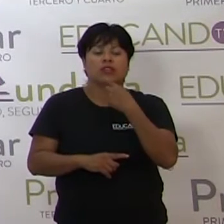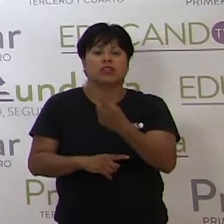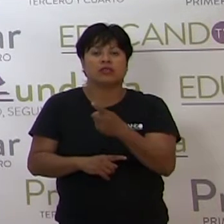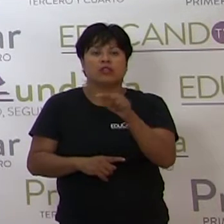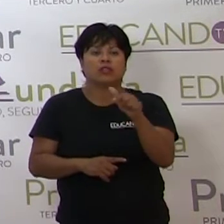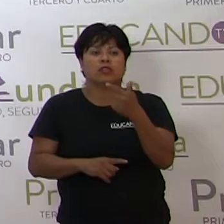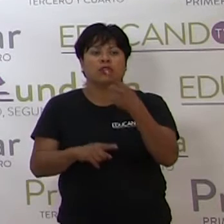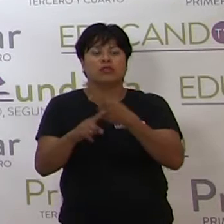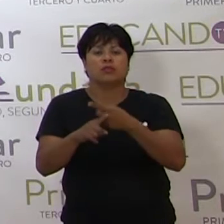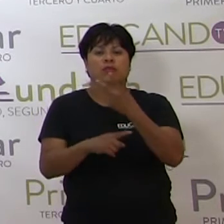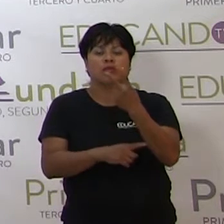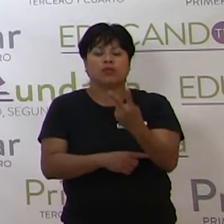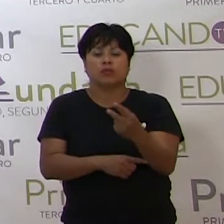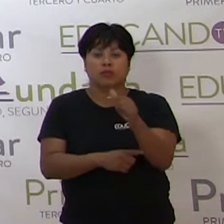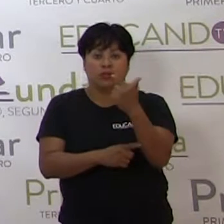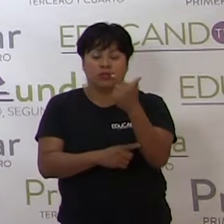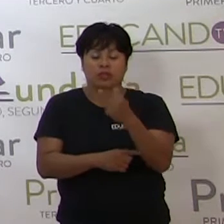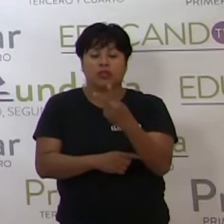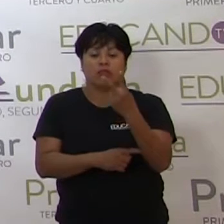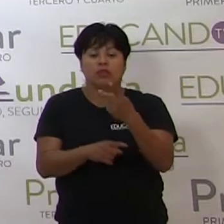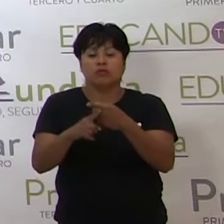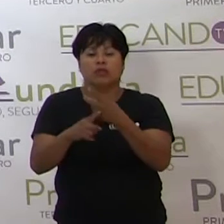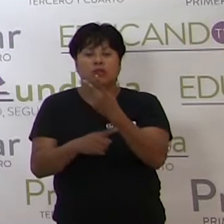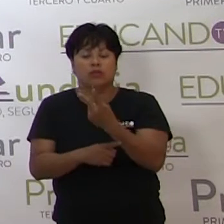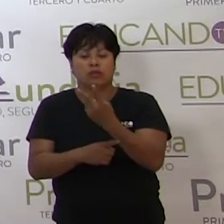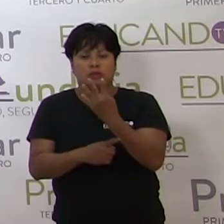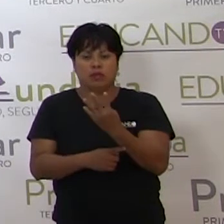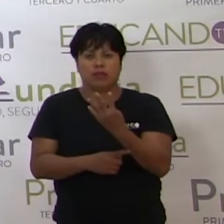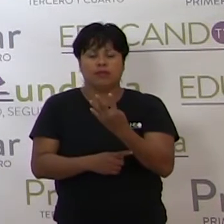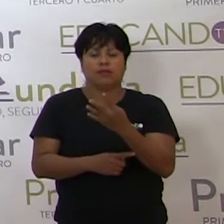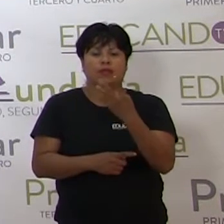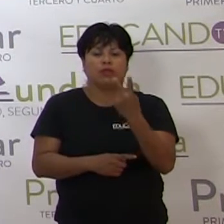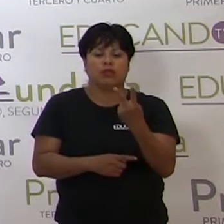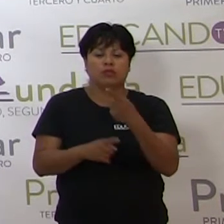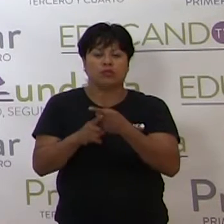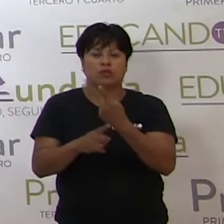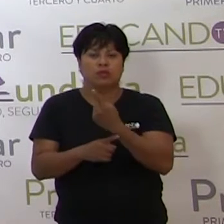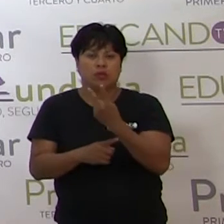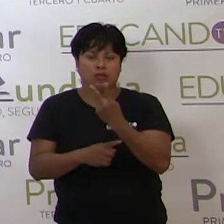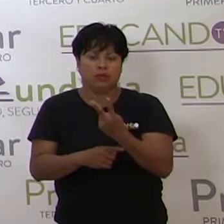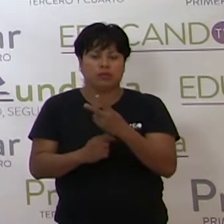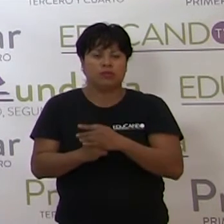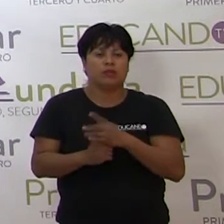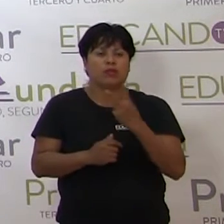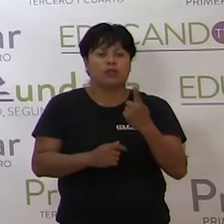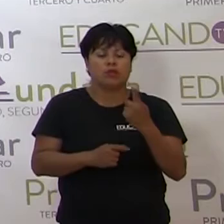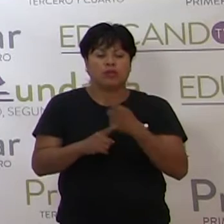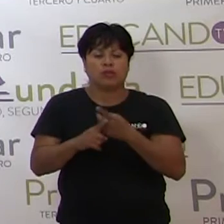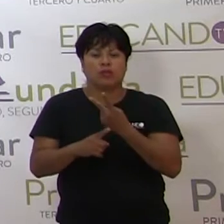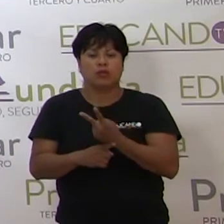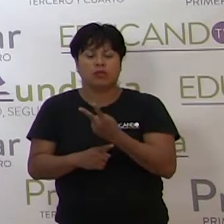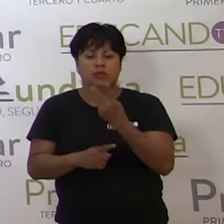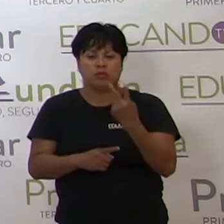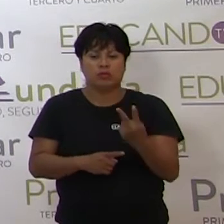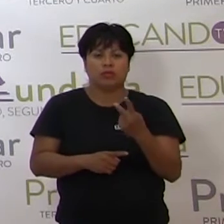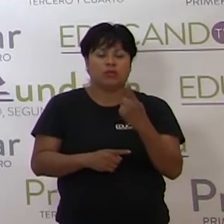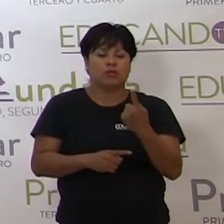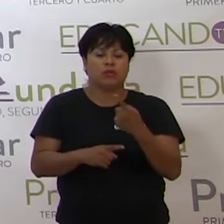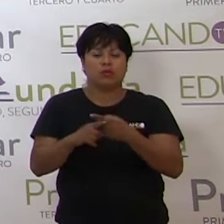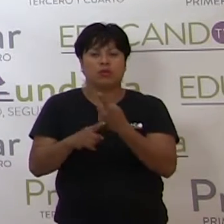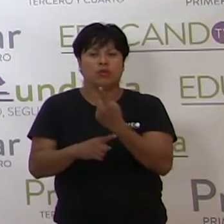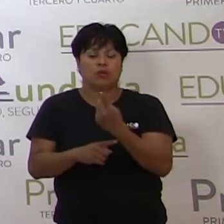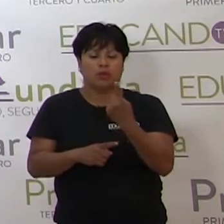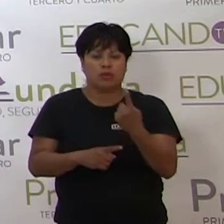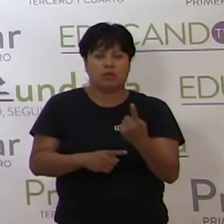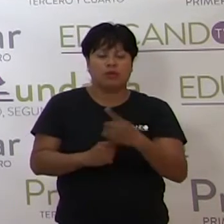12 por 12, 2 por 2, 4, 2 por 1, 2, 1 por 2, 2, 1 por